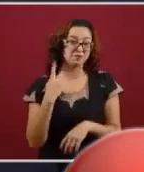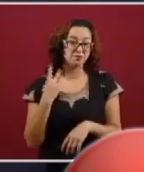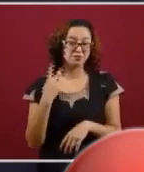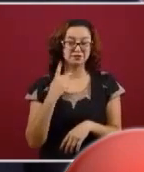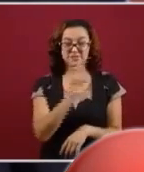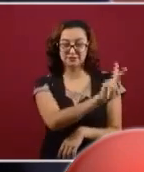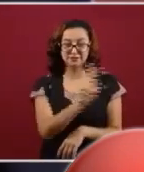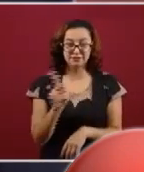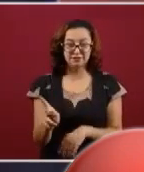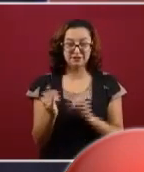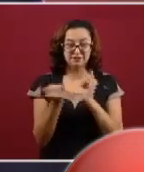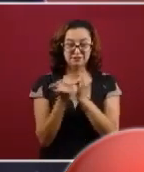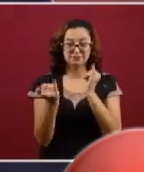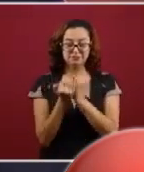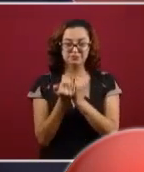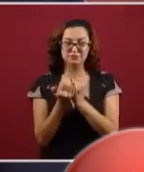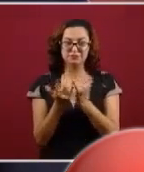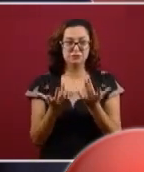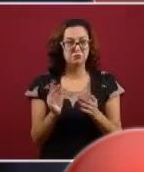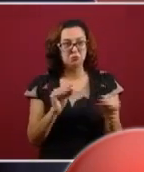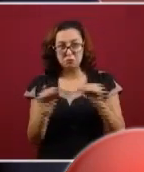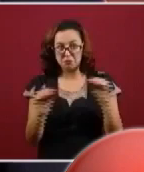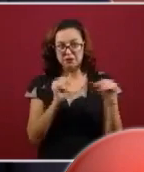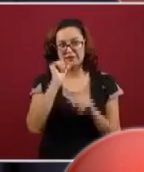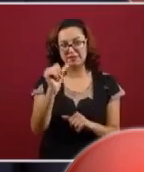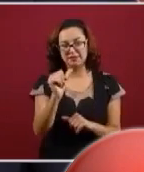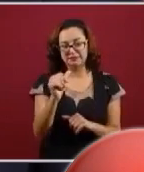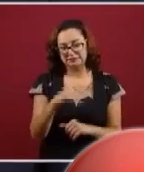estaríamos preocupados, pero